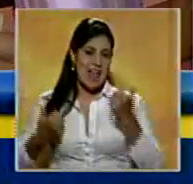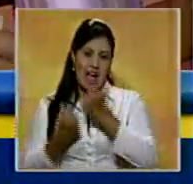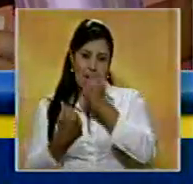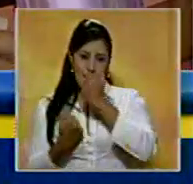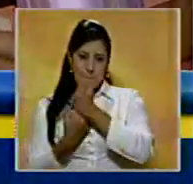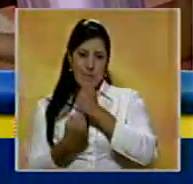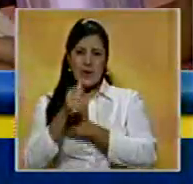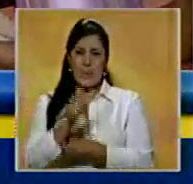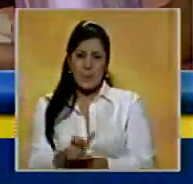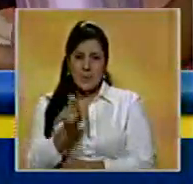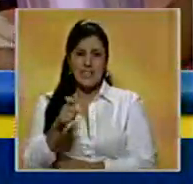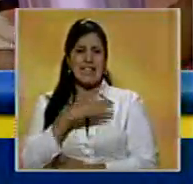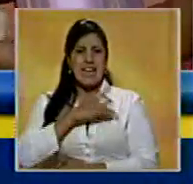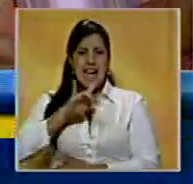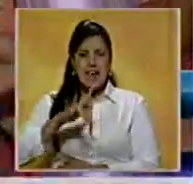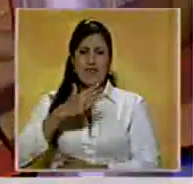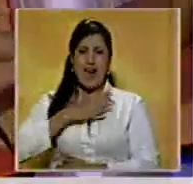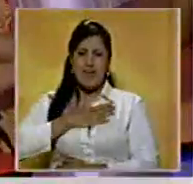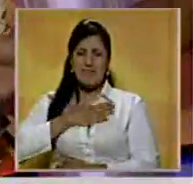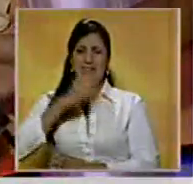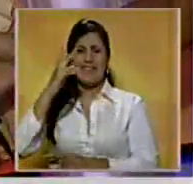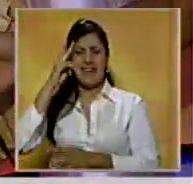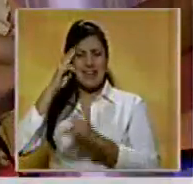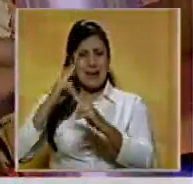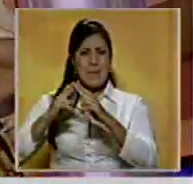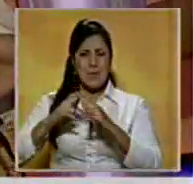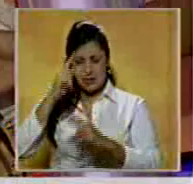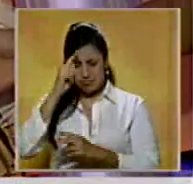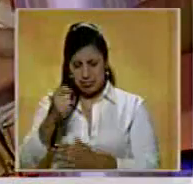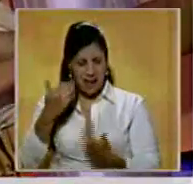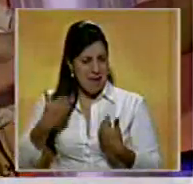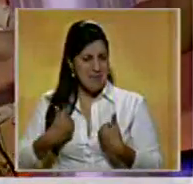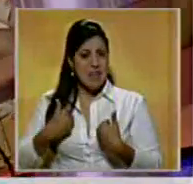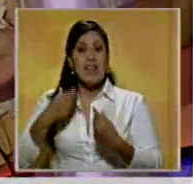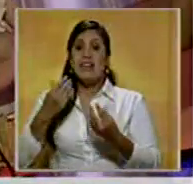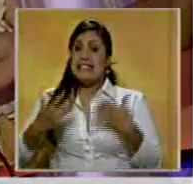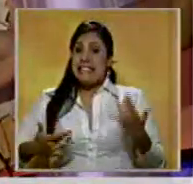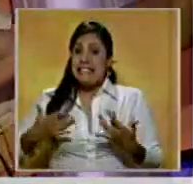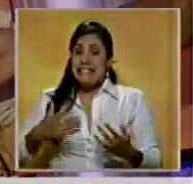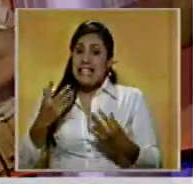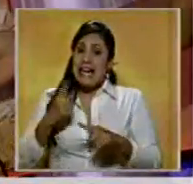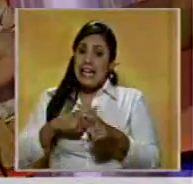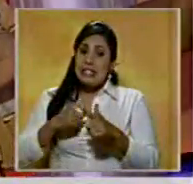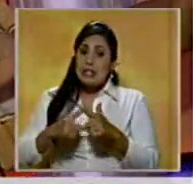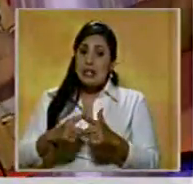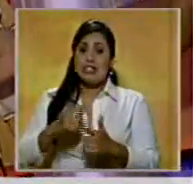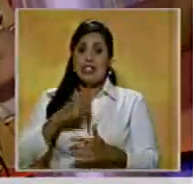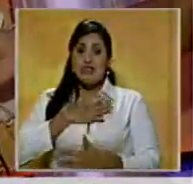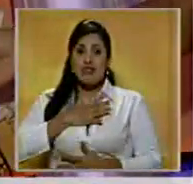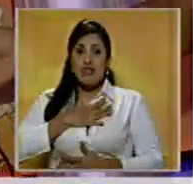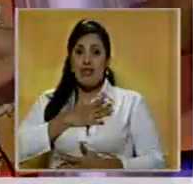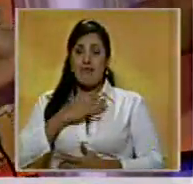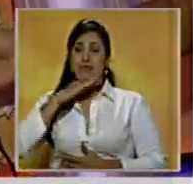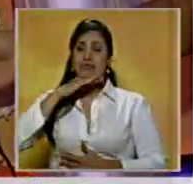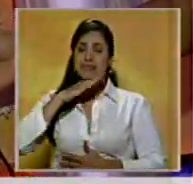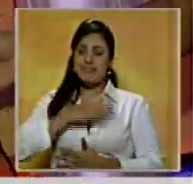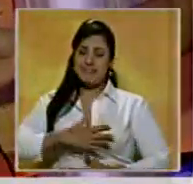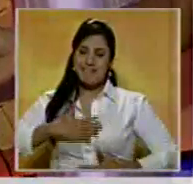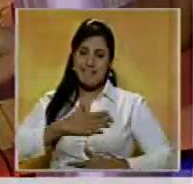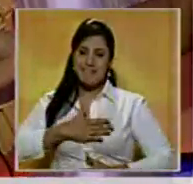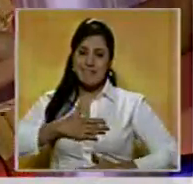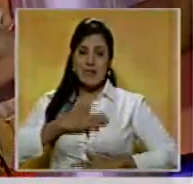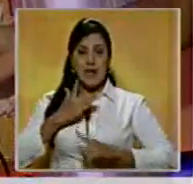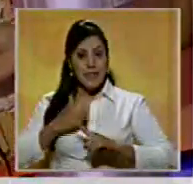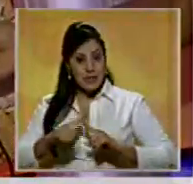apoyo de la gente, del cariño, del respeto, es impresionante, de verdad. Entonces, bueno, eso es lo que más te llena de satisfacción.